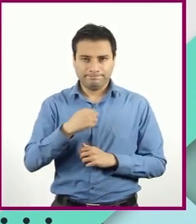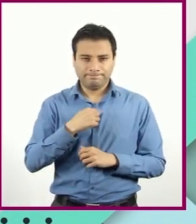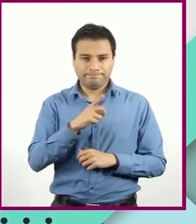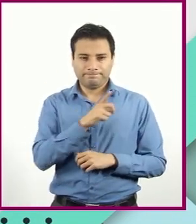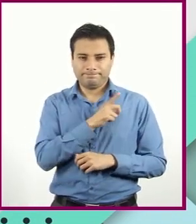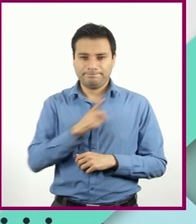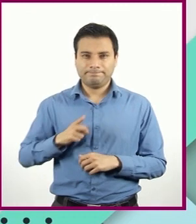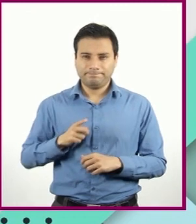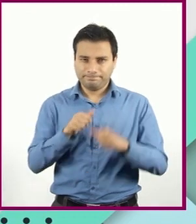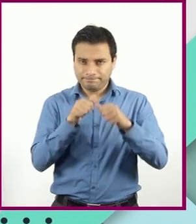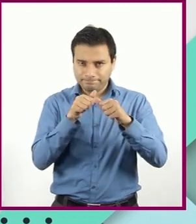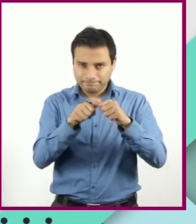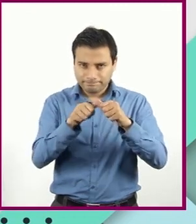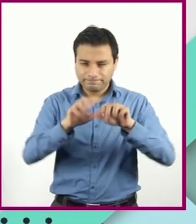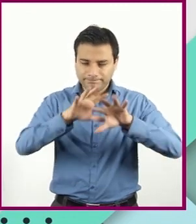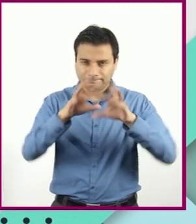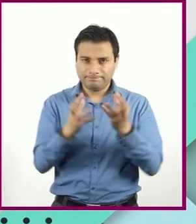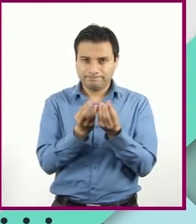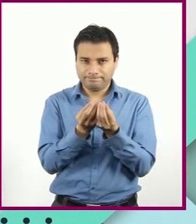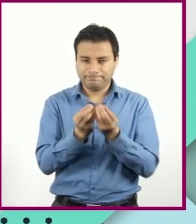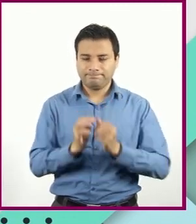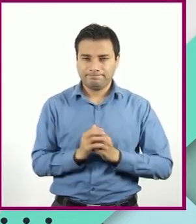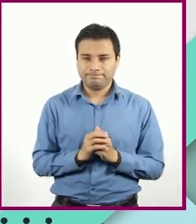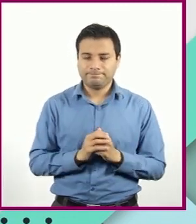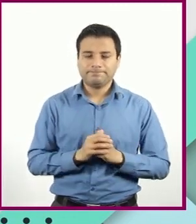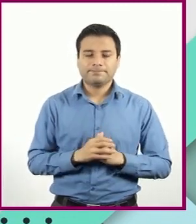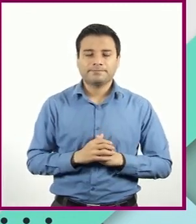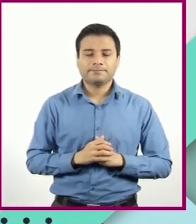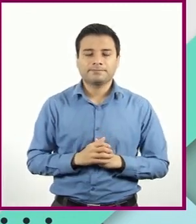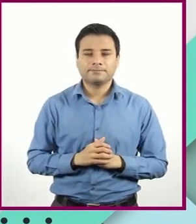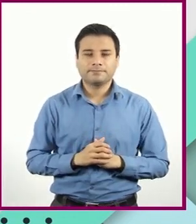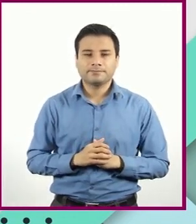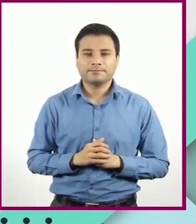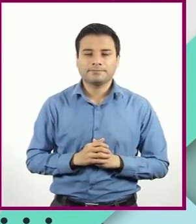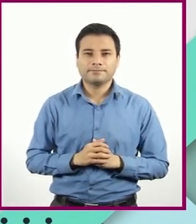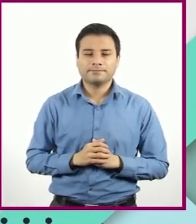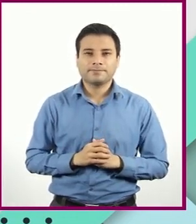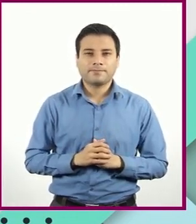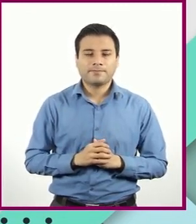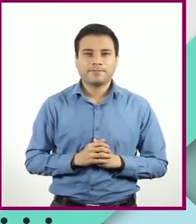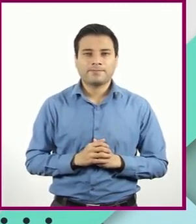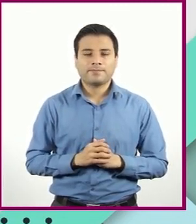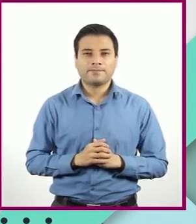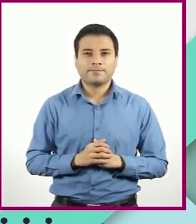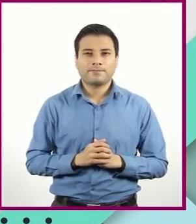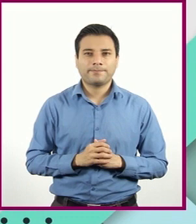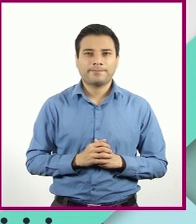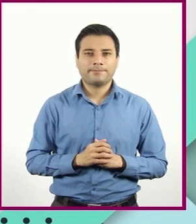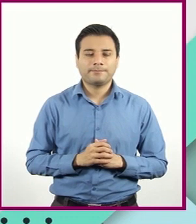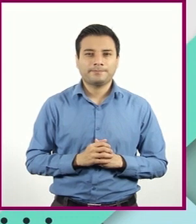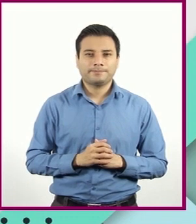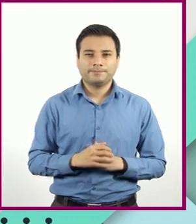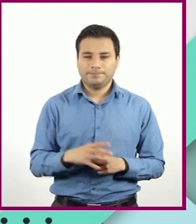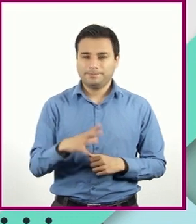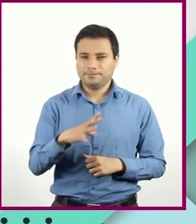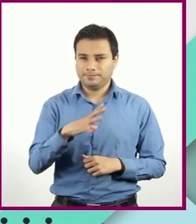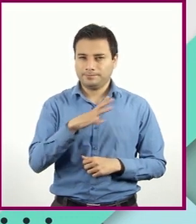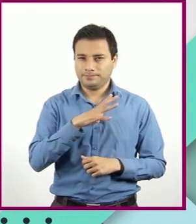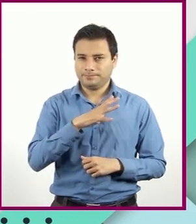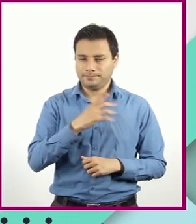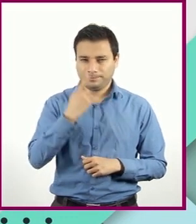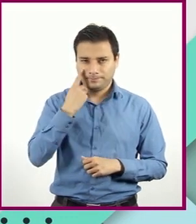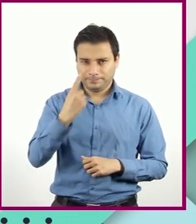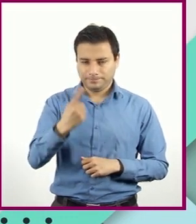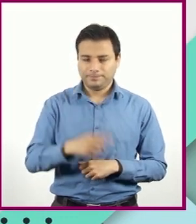incógnita para proceder a la reducción de términos semejantes y obtener la expresión equivalente resultante.